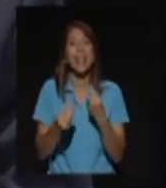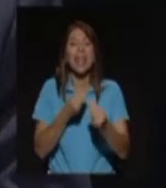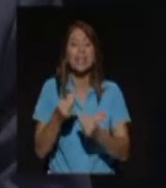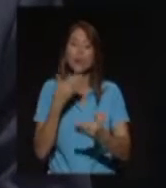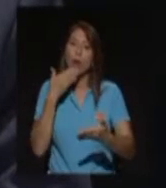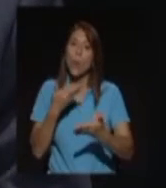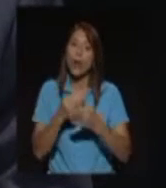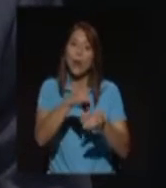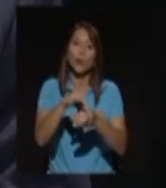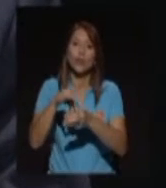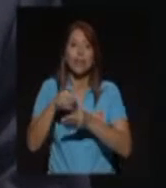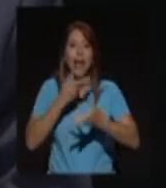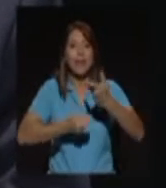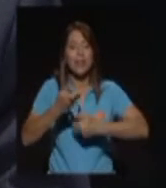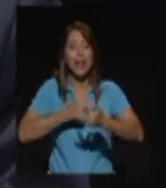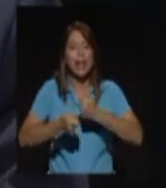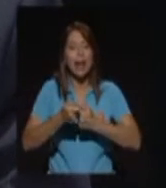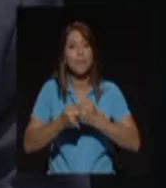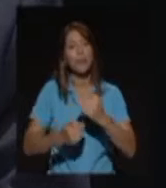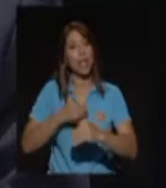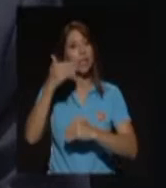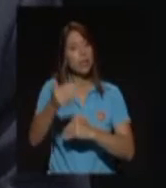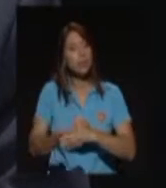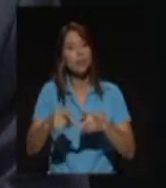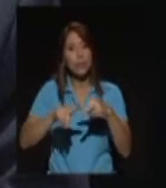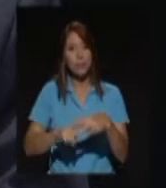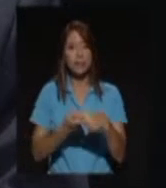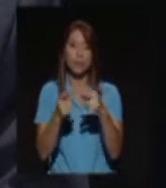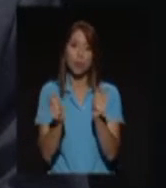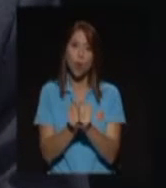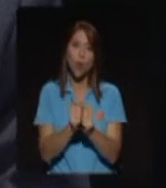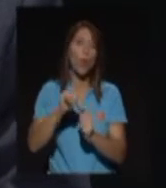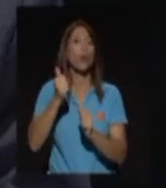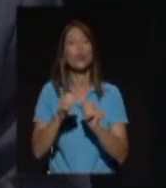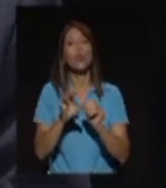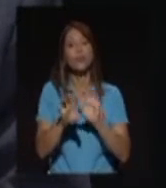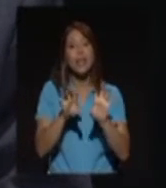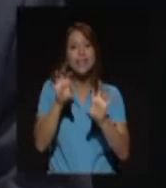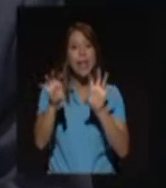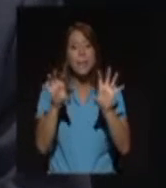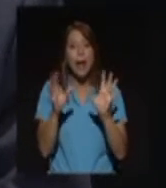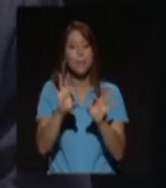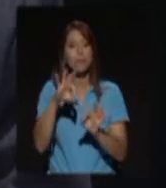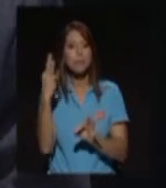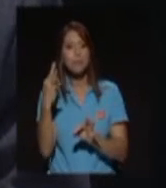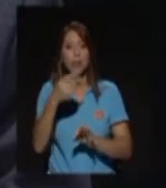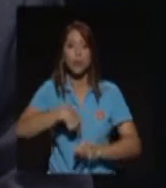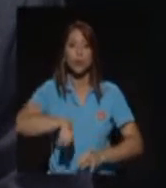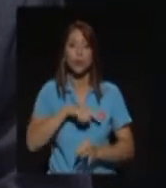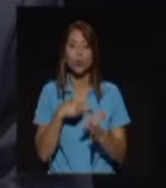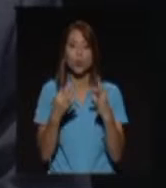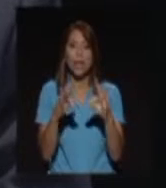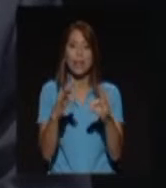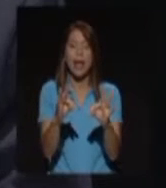Después, posteriormente, entramos en otro esquema, en donde tratamos más bien